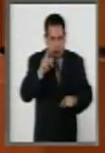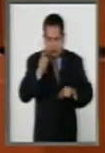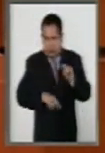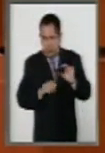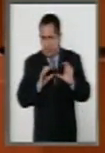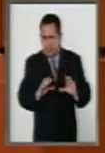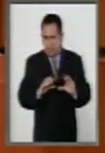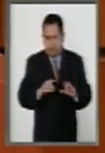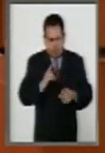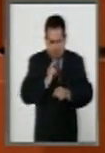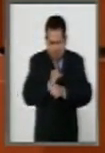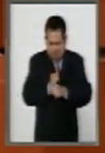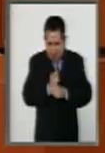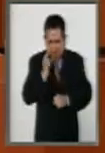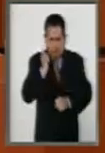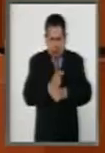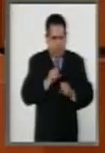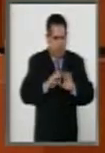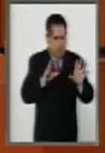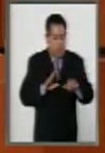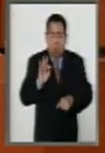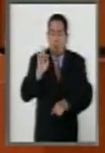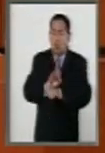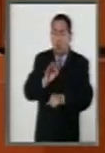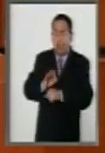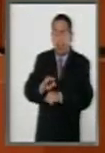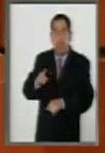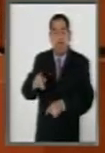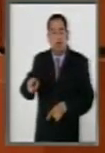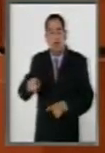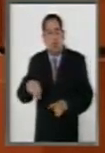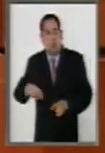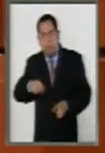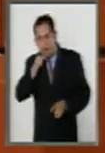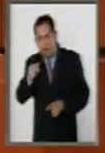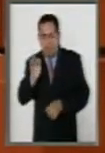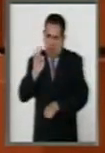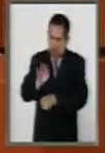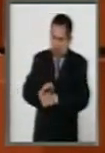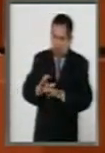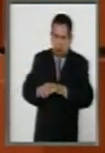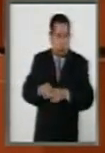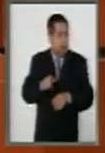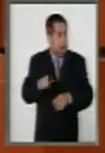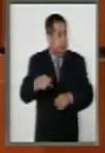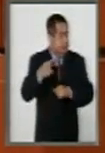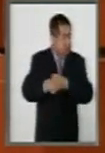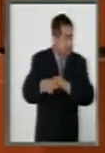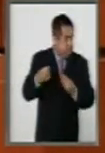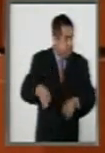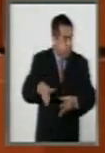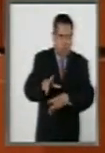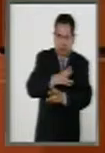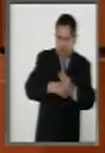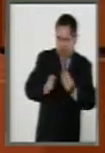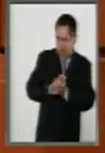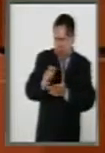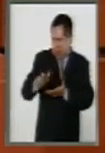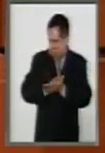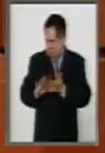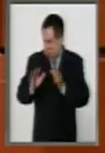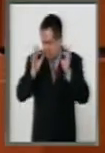los hechos delictivos, proteger al inocente, reparar los daños causados por el delito y lograr una verdadera